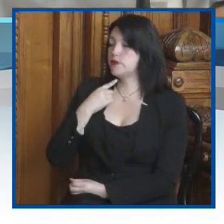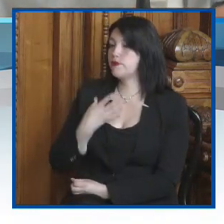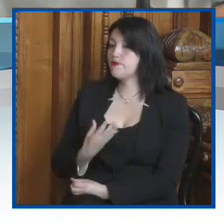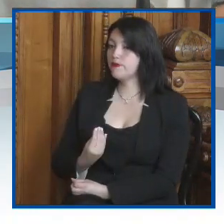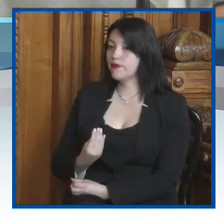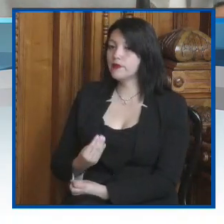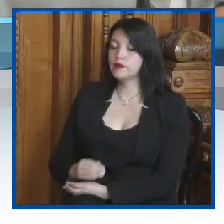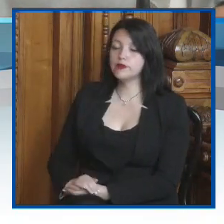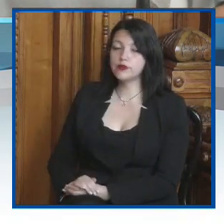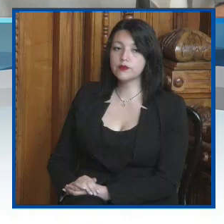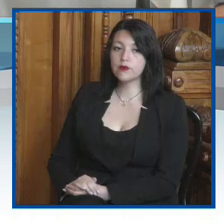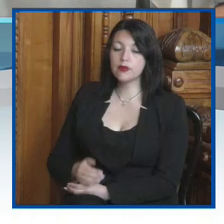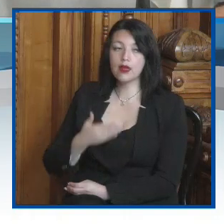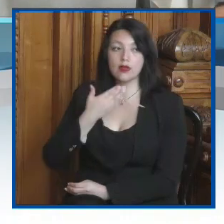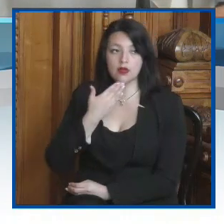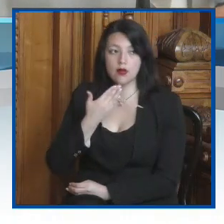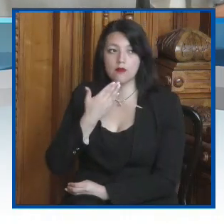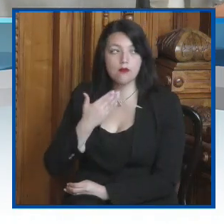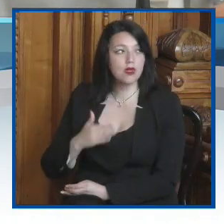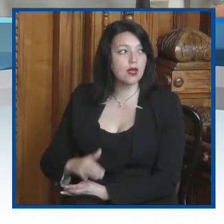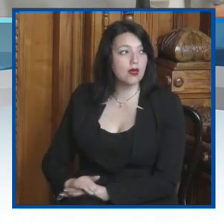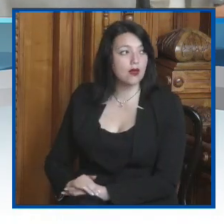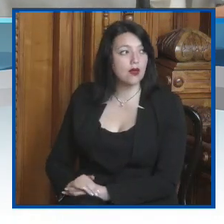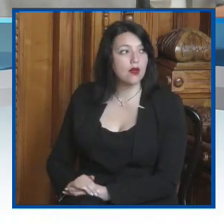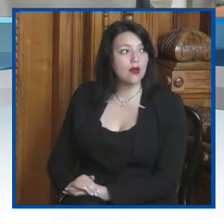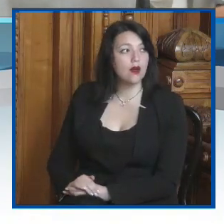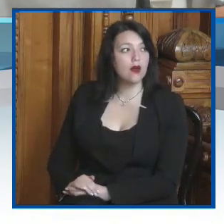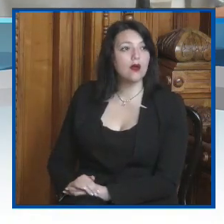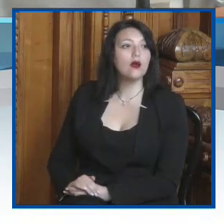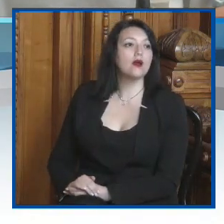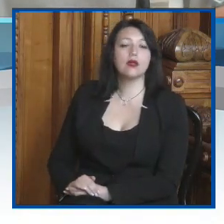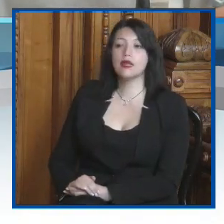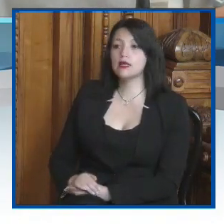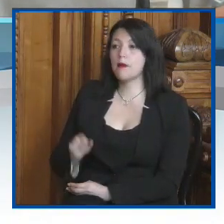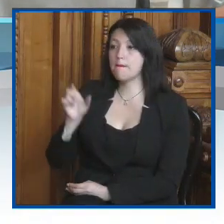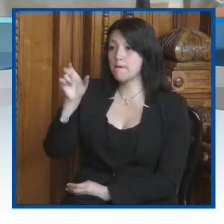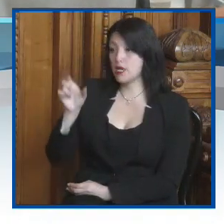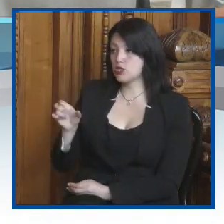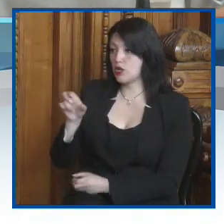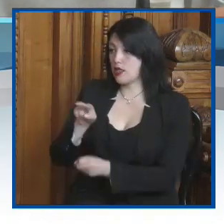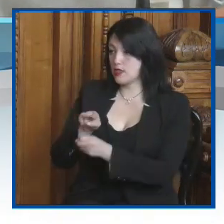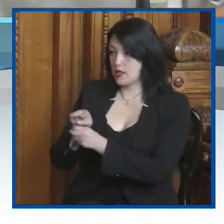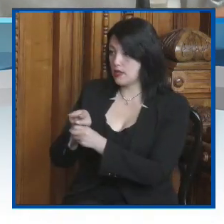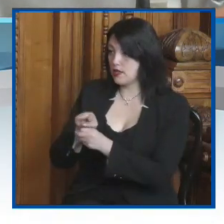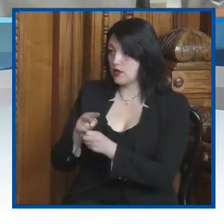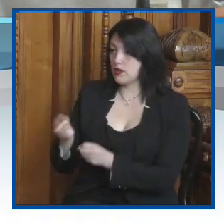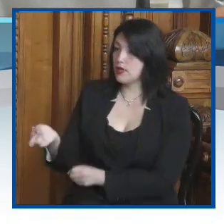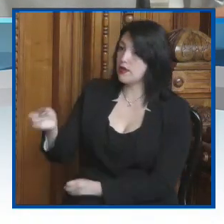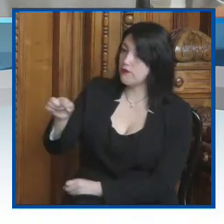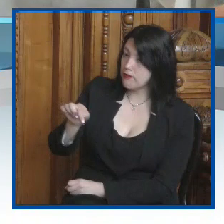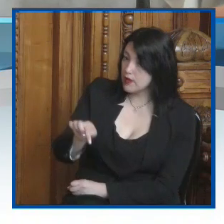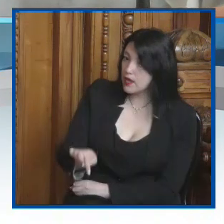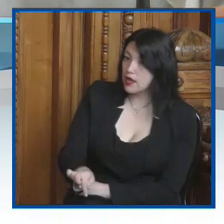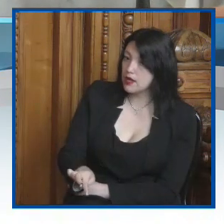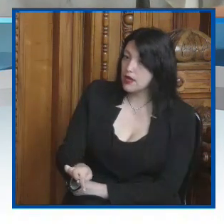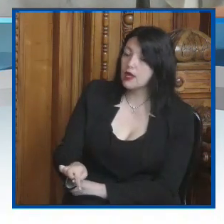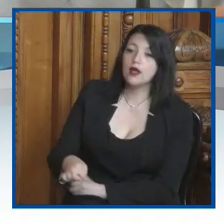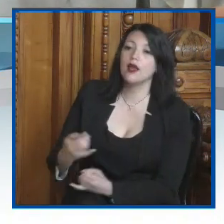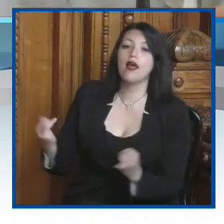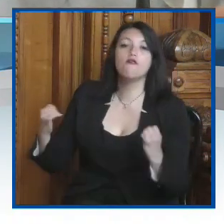Entonces también tenemos que pensar en ese testigo que viene y la manera en que nos vamos a dirigir a ese testigo. No